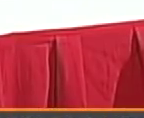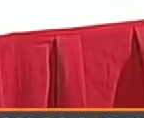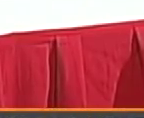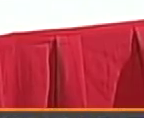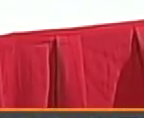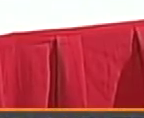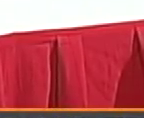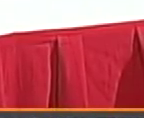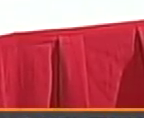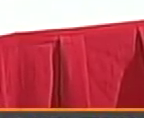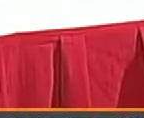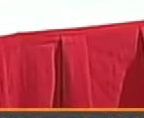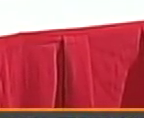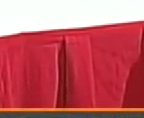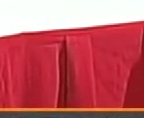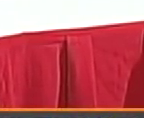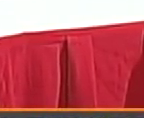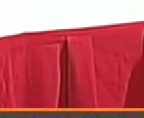También destacó Víctor Clar